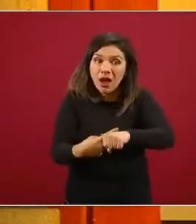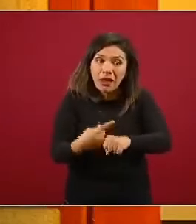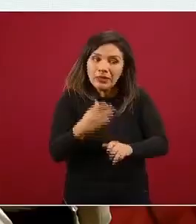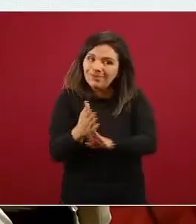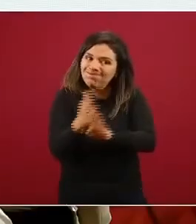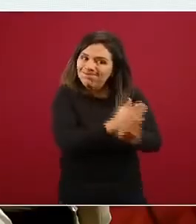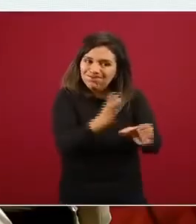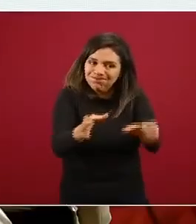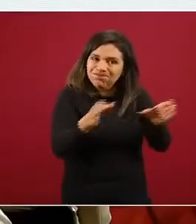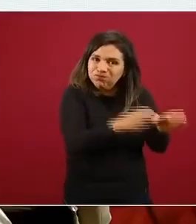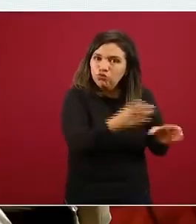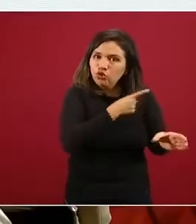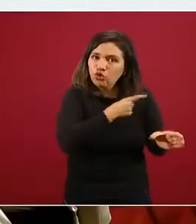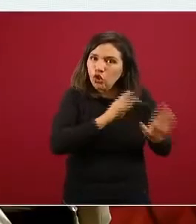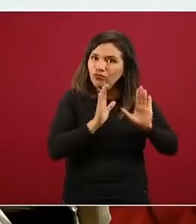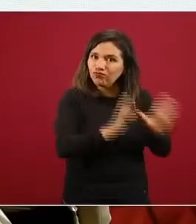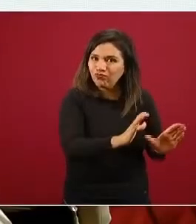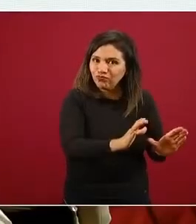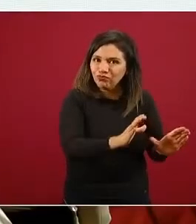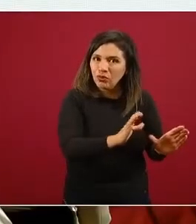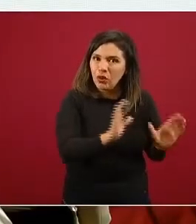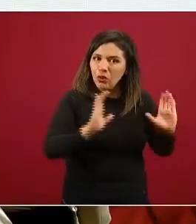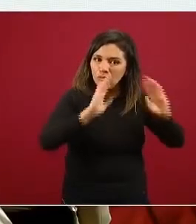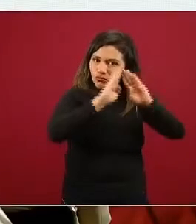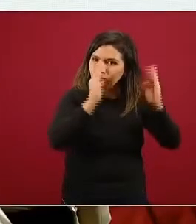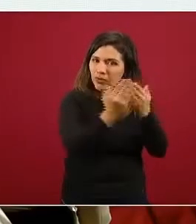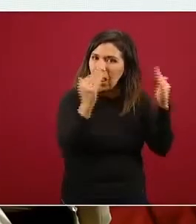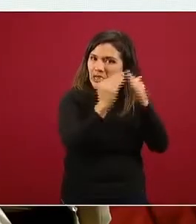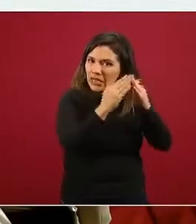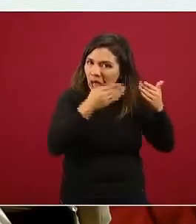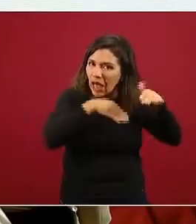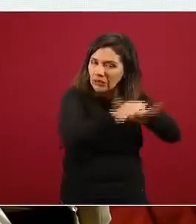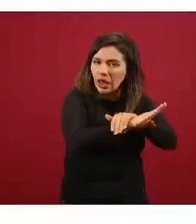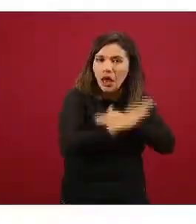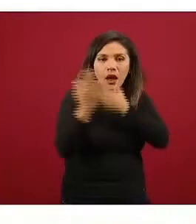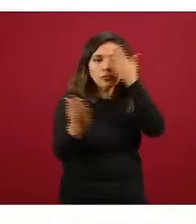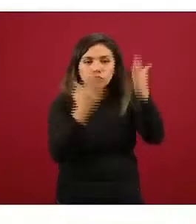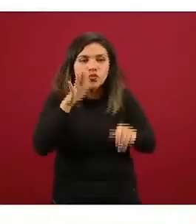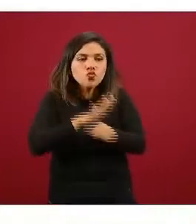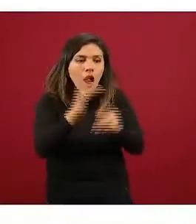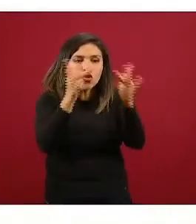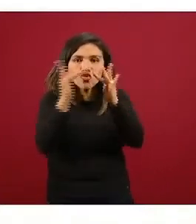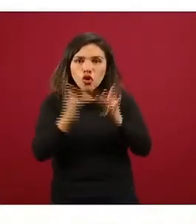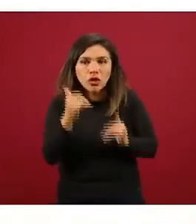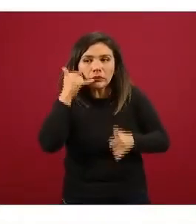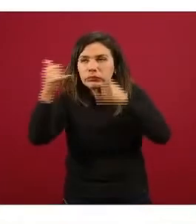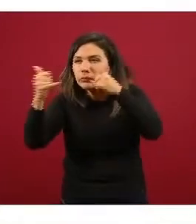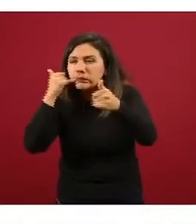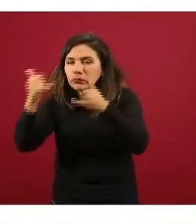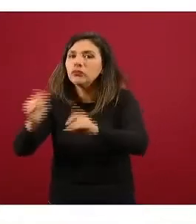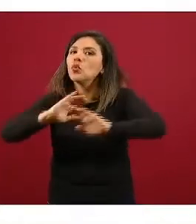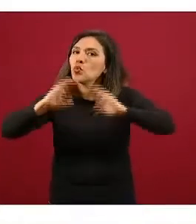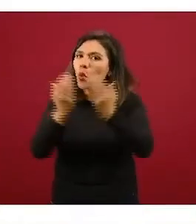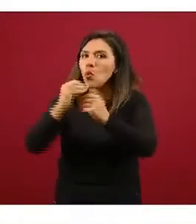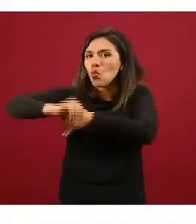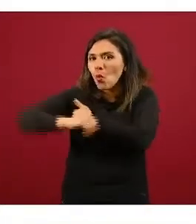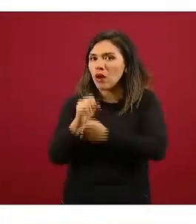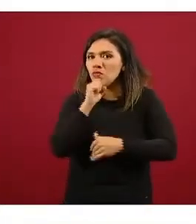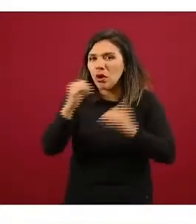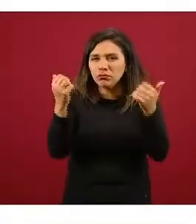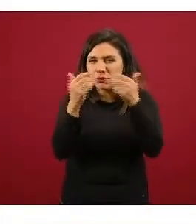laboratorio, ponerlos en resguardo domiciliario, estudiar a los contactos, ponerlos en resguardo